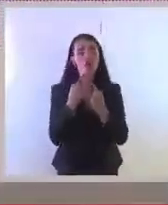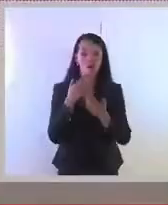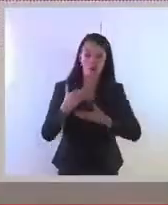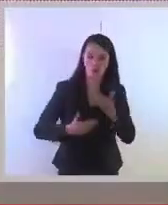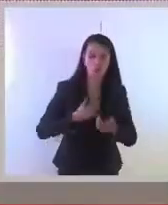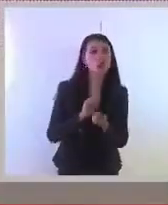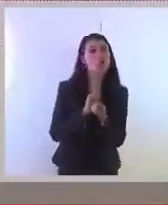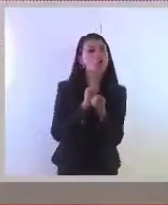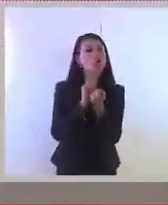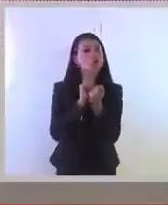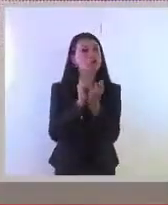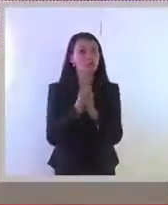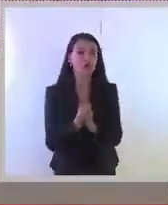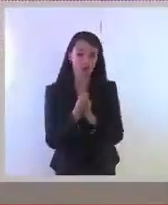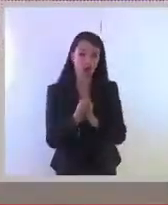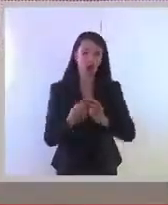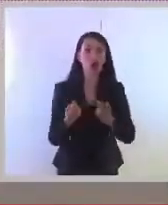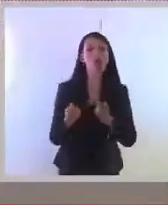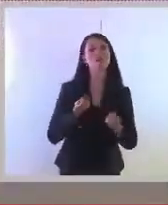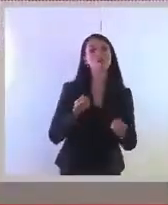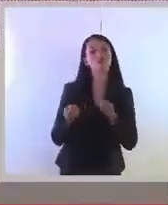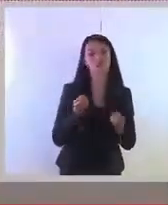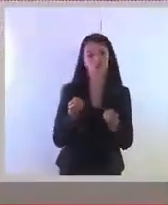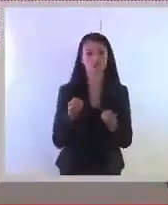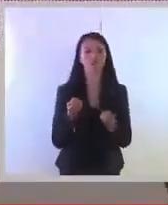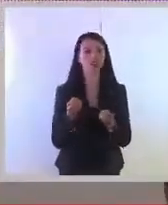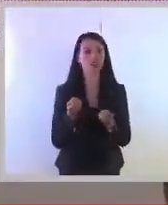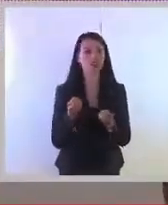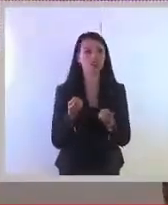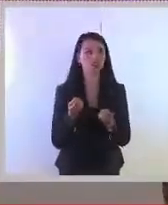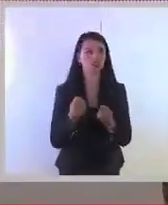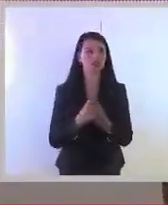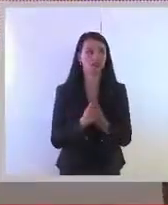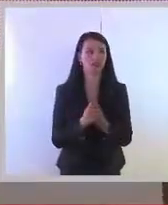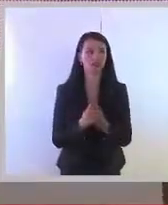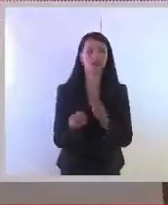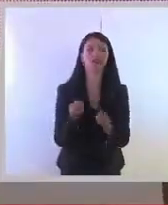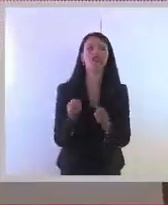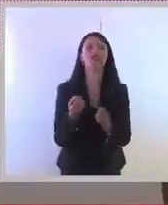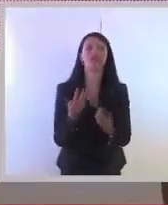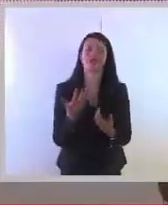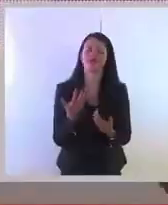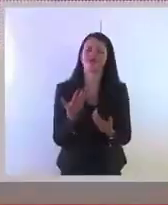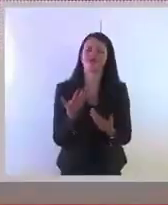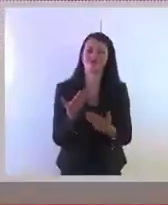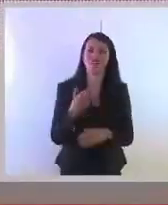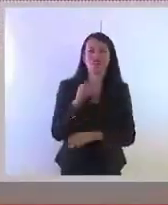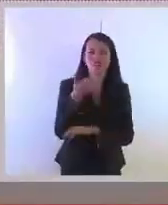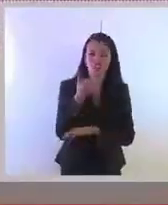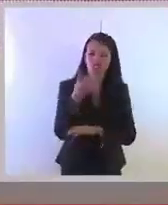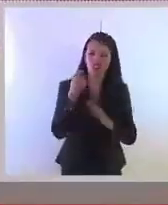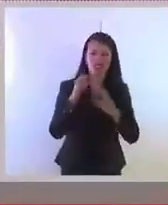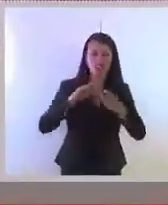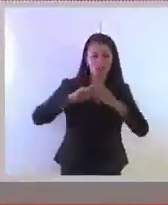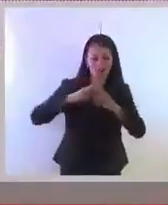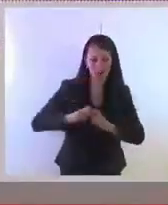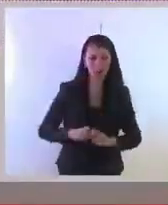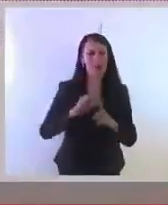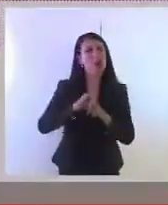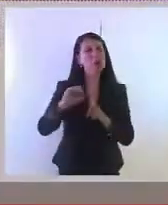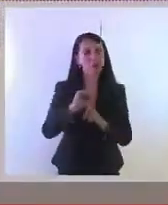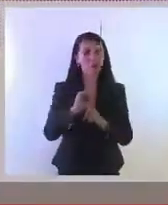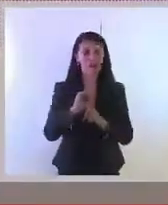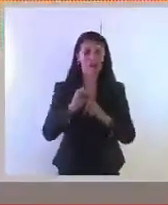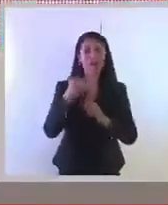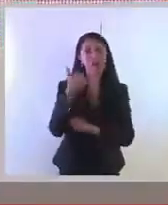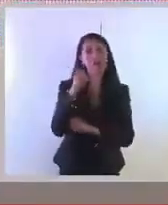y es parte de los ajustes que hice desde el día que llegué. De 10 conflictos sociales, 10 tienen